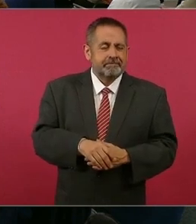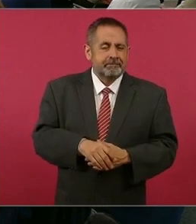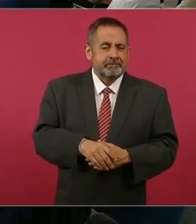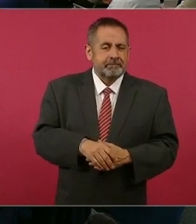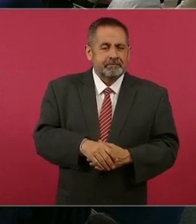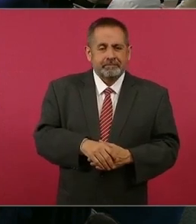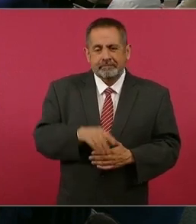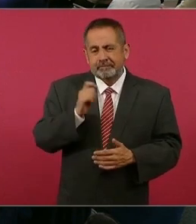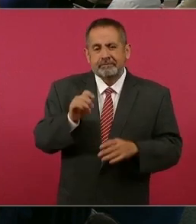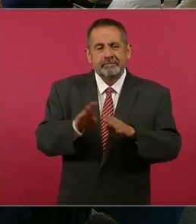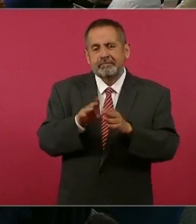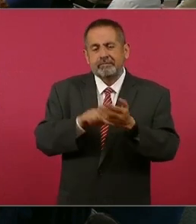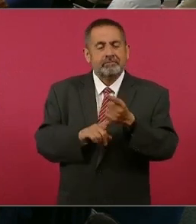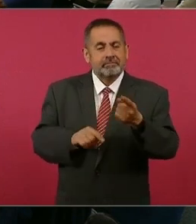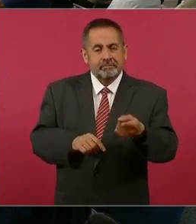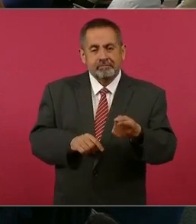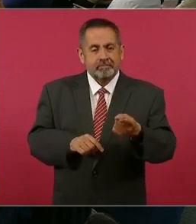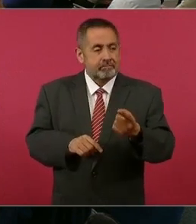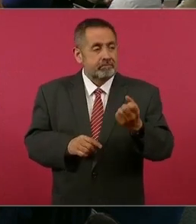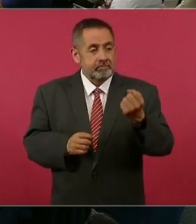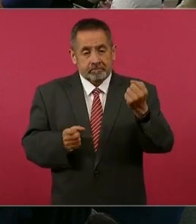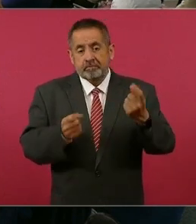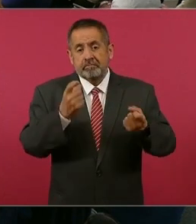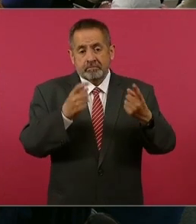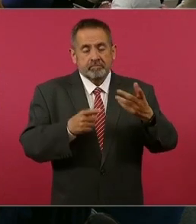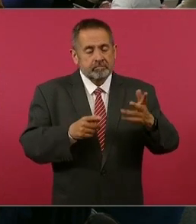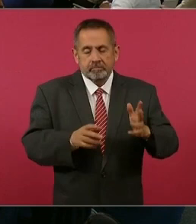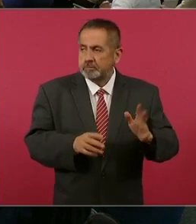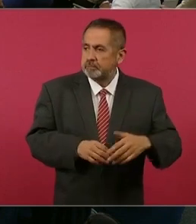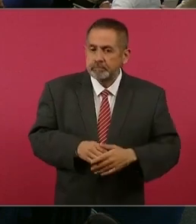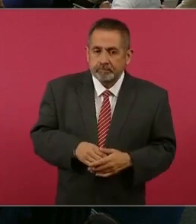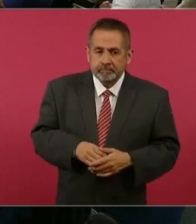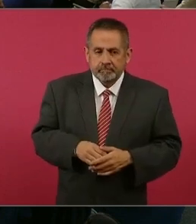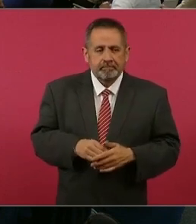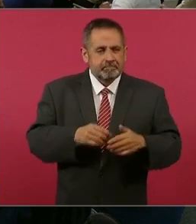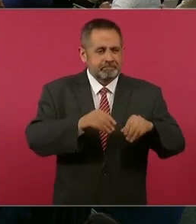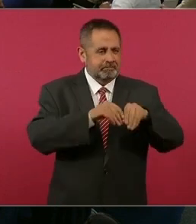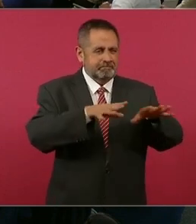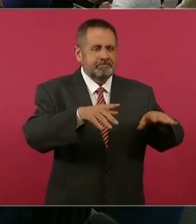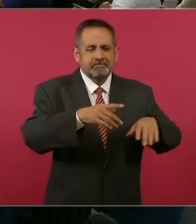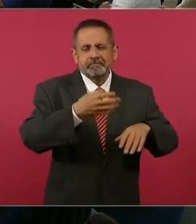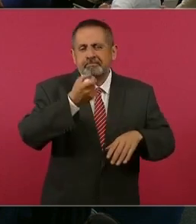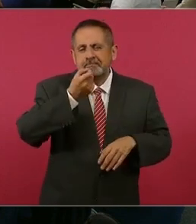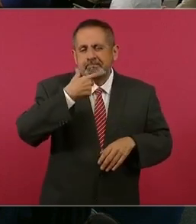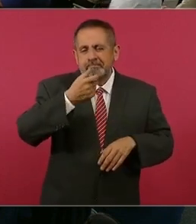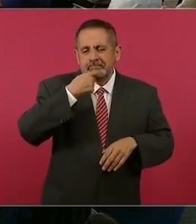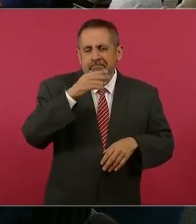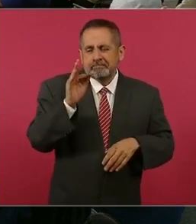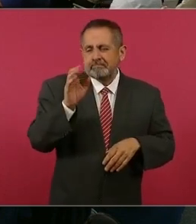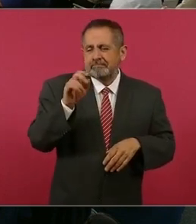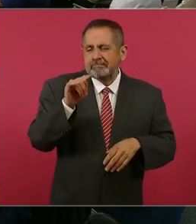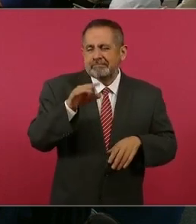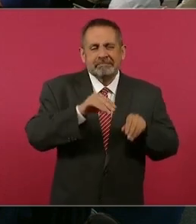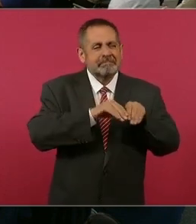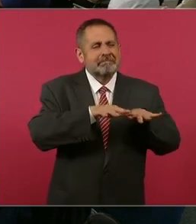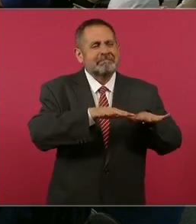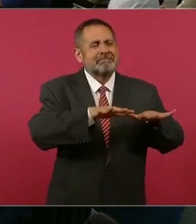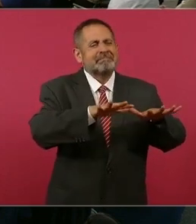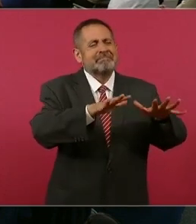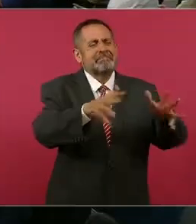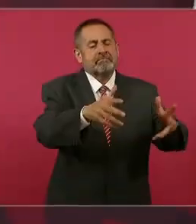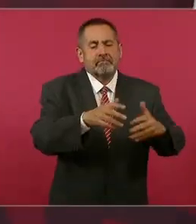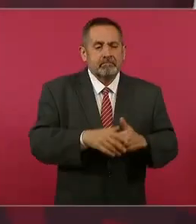porque ya hay casos, porque es una pandemia en donde